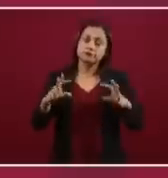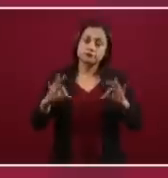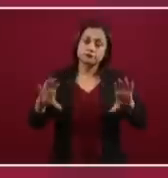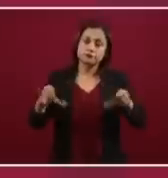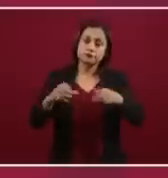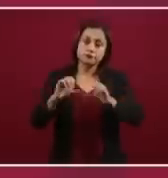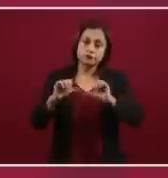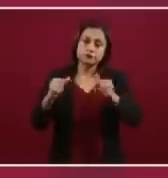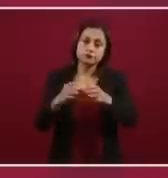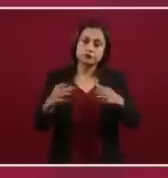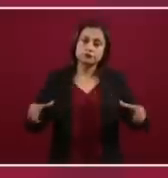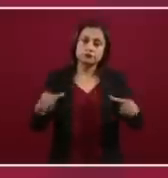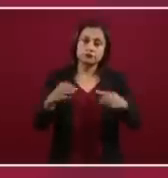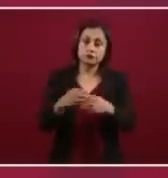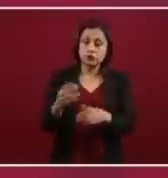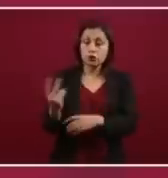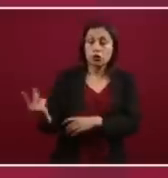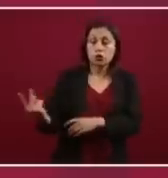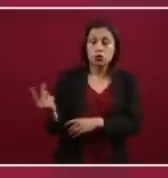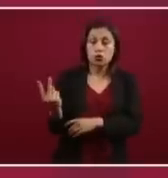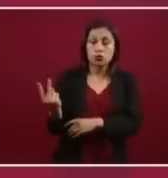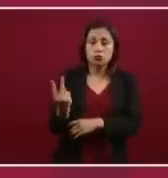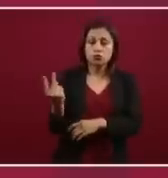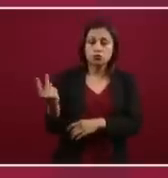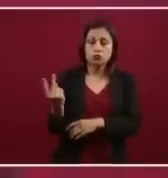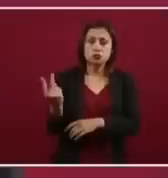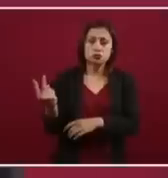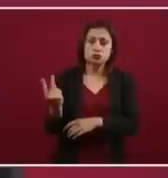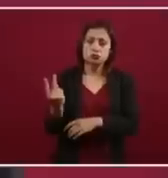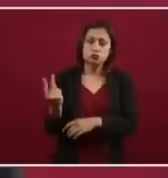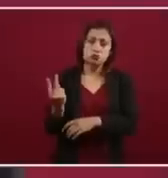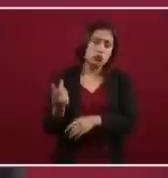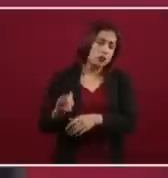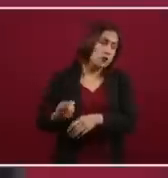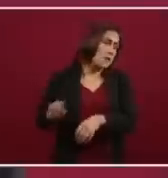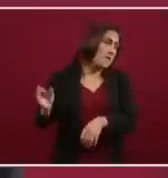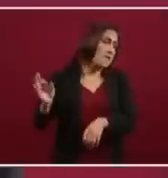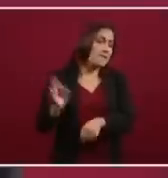auténticas defensoras de derechos humanos.